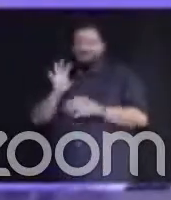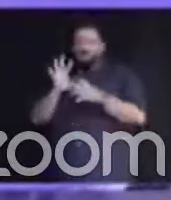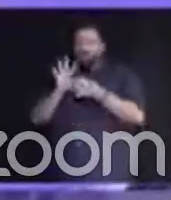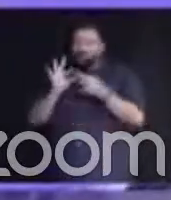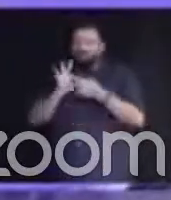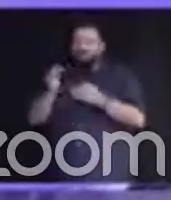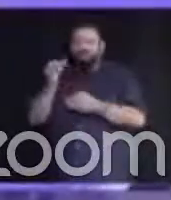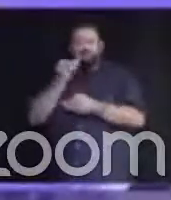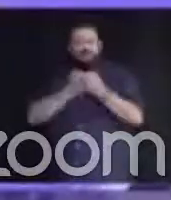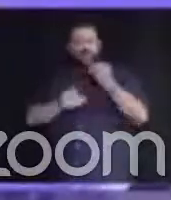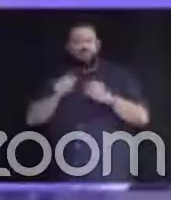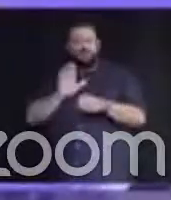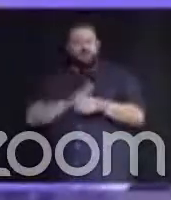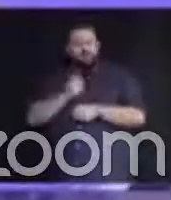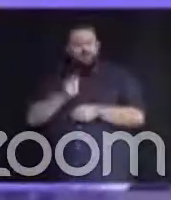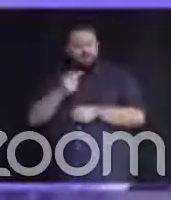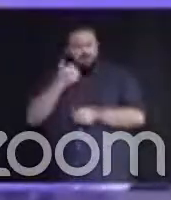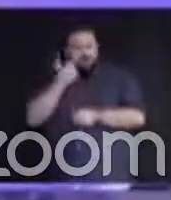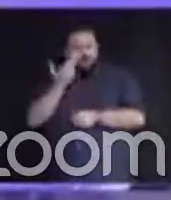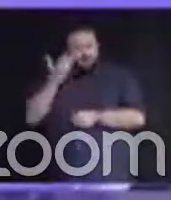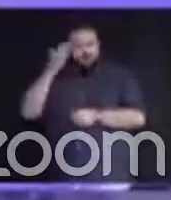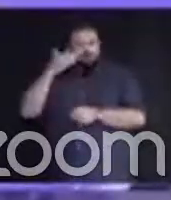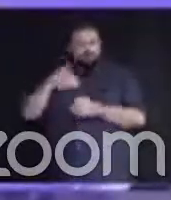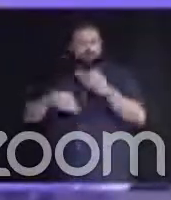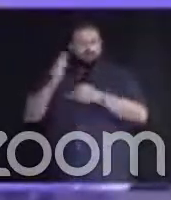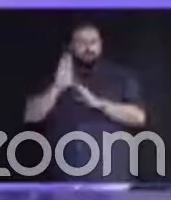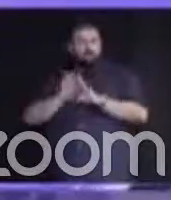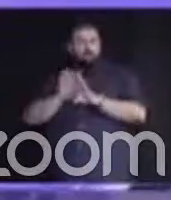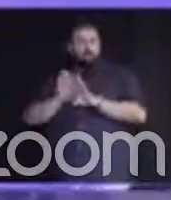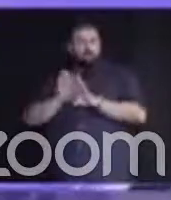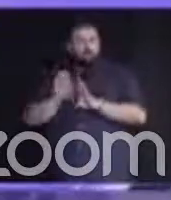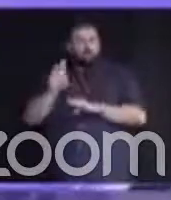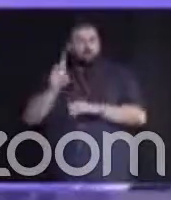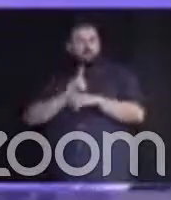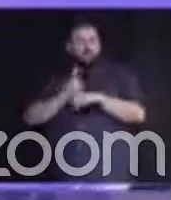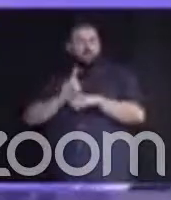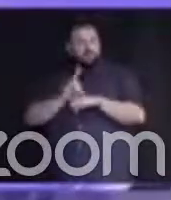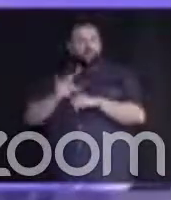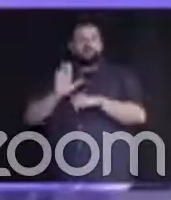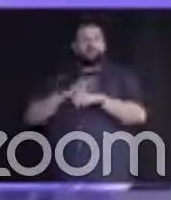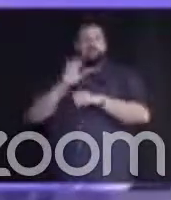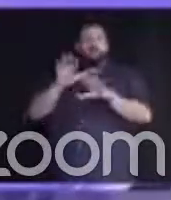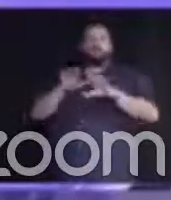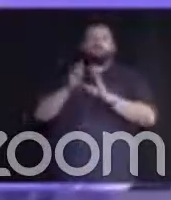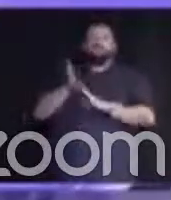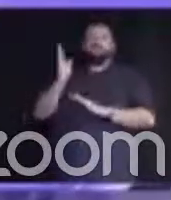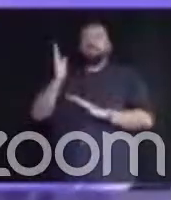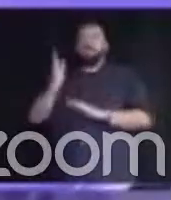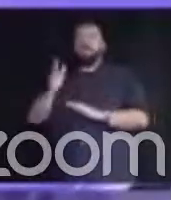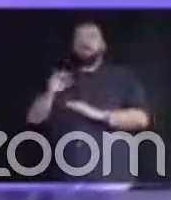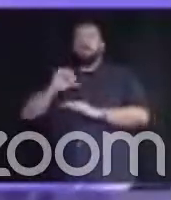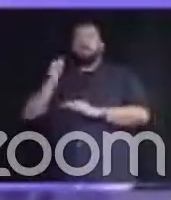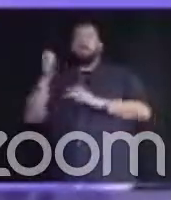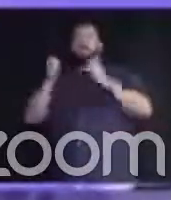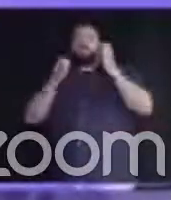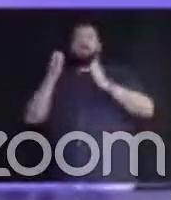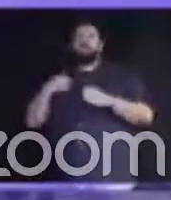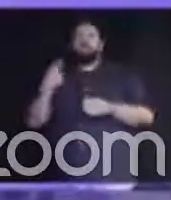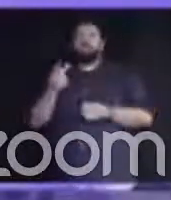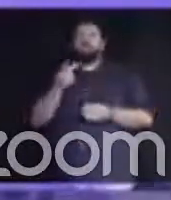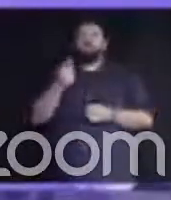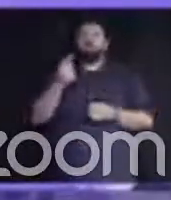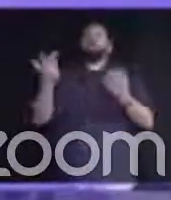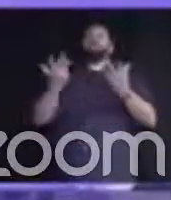aquí, quiero ser diamante, quiero hacer, se me van, se me distraen. Y luego llega el otro evento y les preguntamos, ¿y